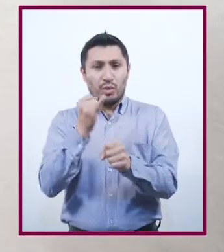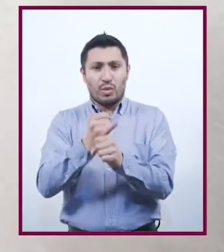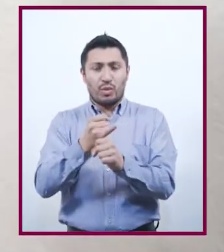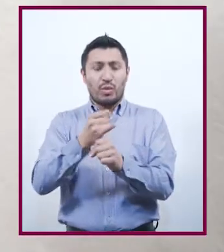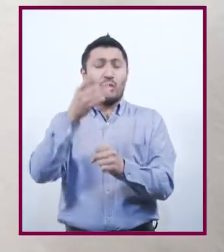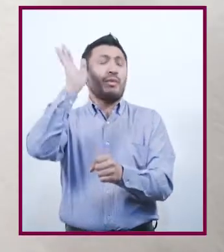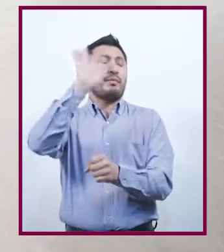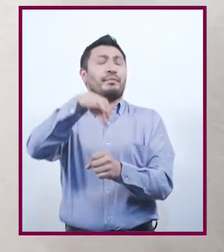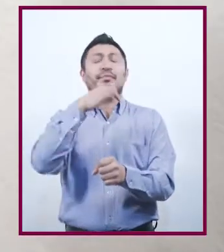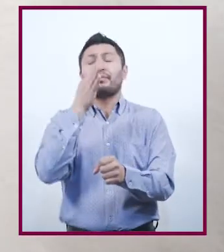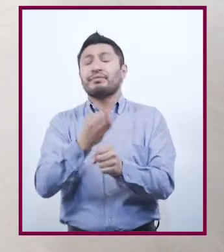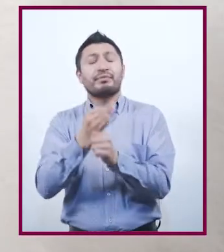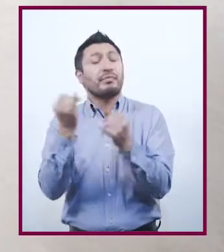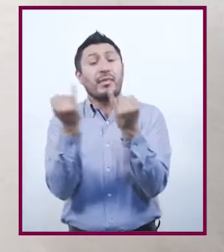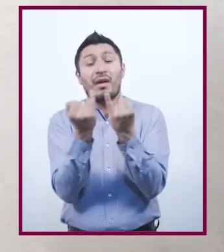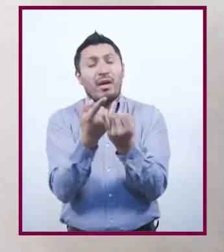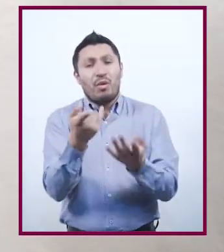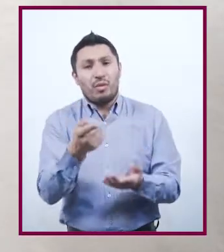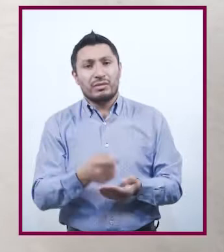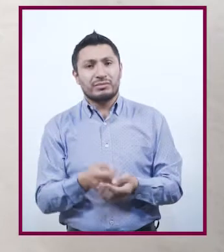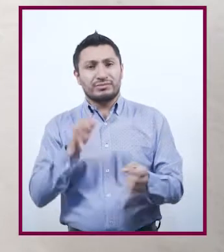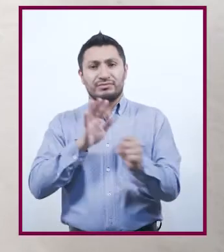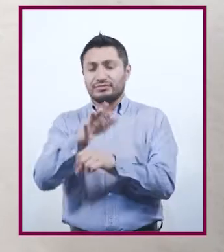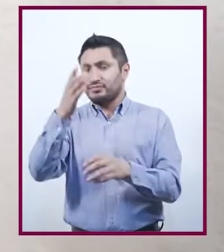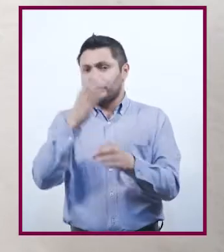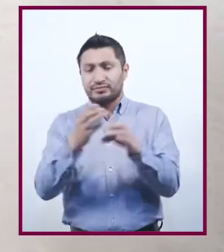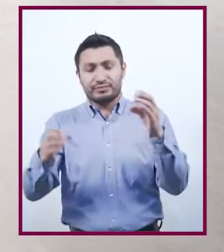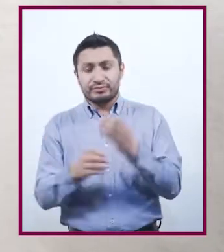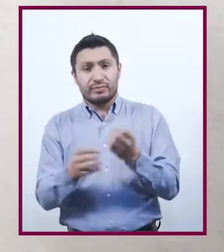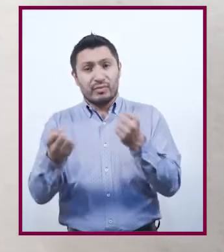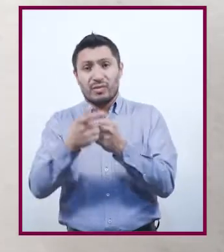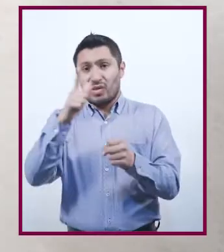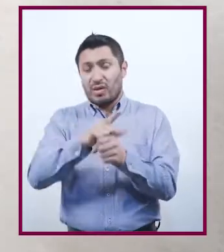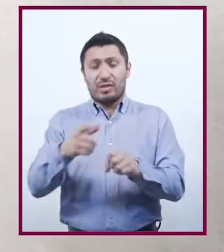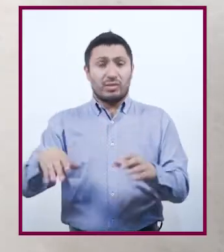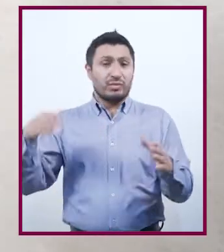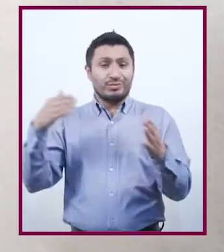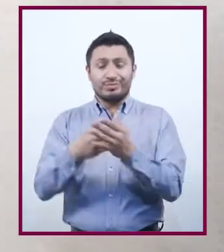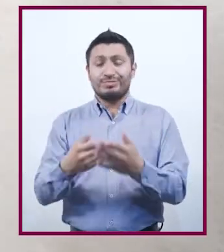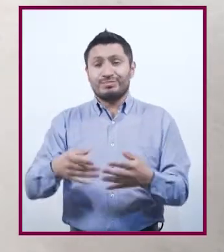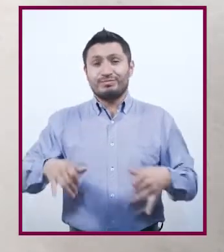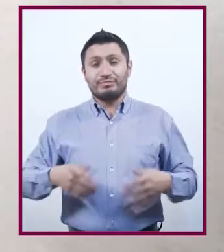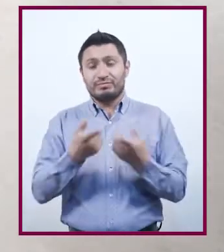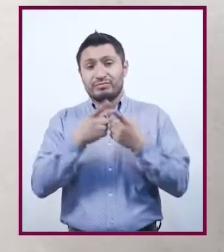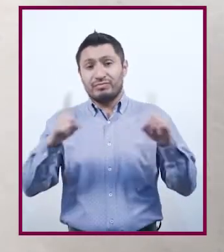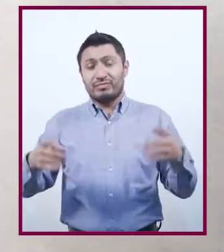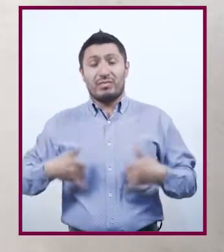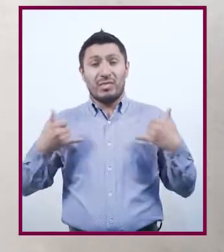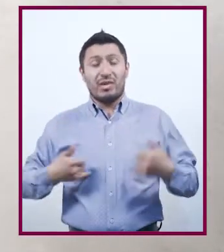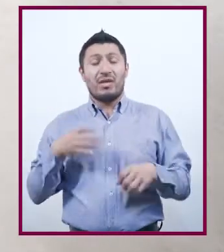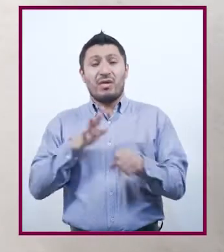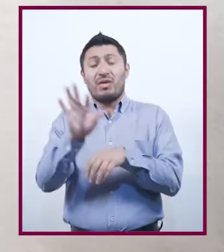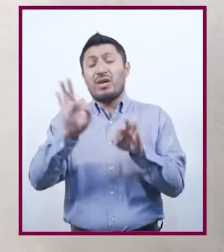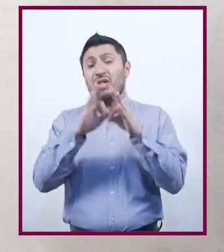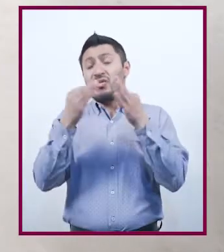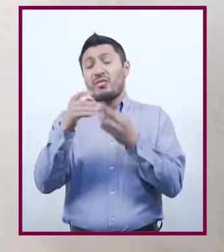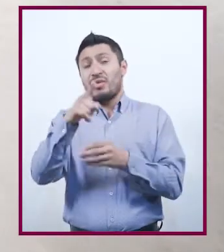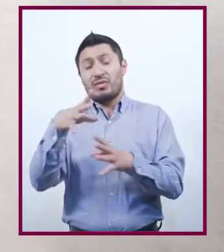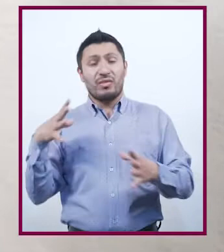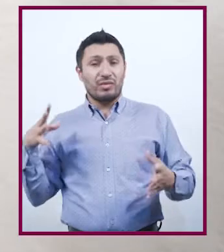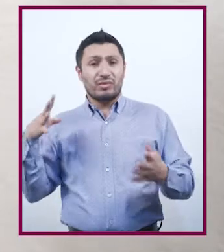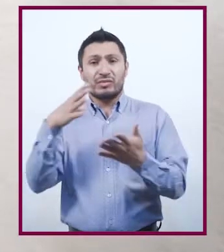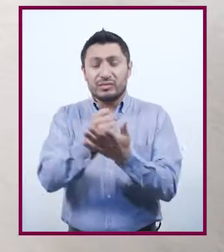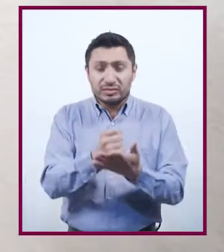momento. ¿Qué factores sociales permitieron el desarrollo de la juventud? ¿De qué manera llegamos a conquistar derechos tan importantes como los